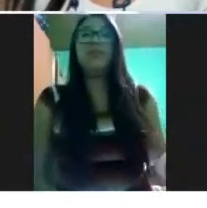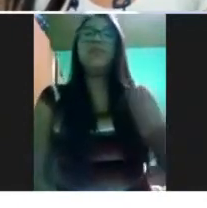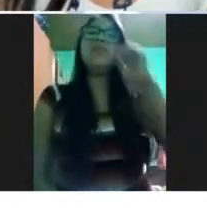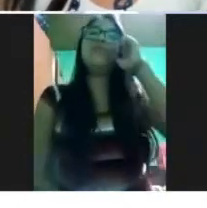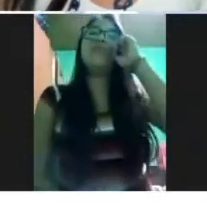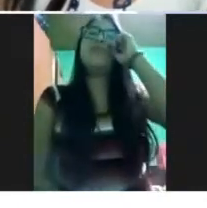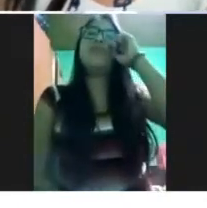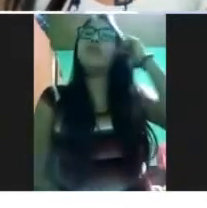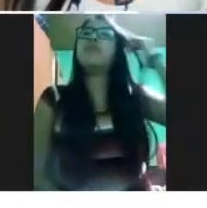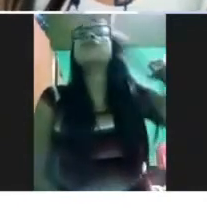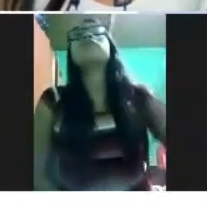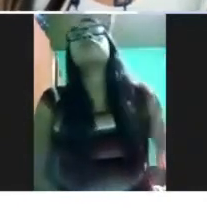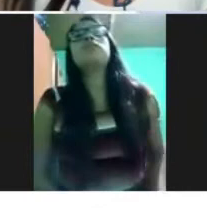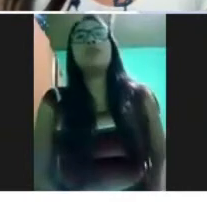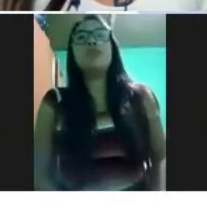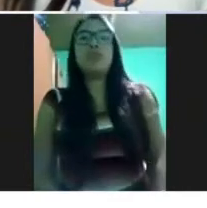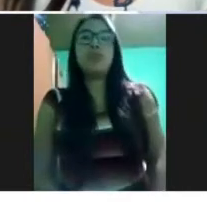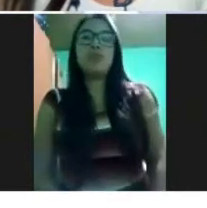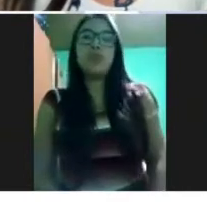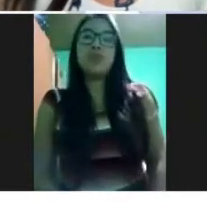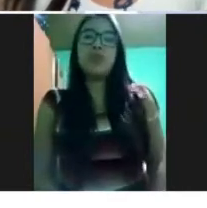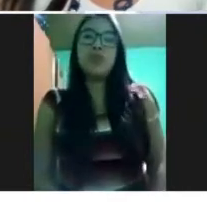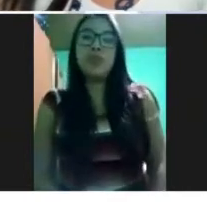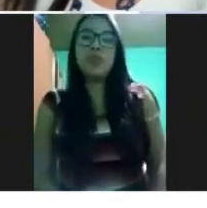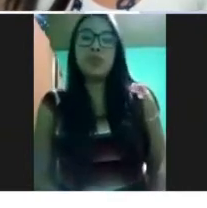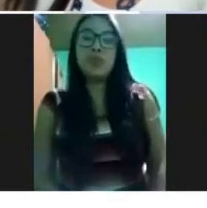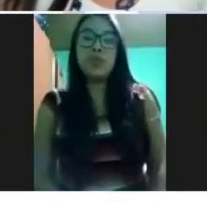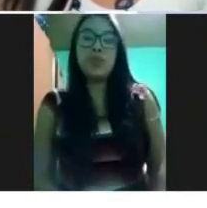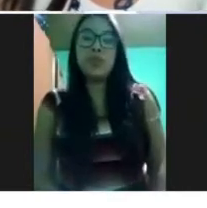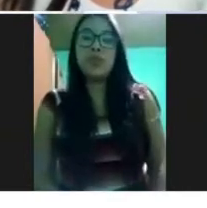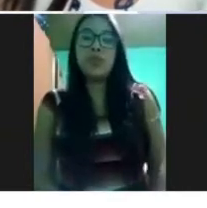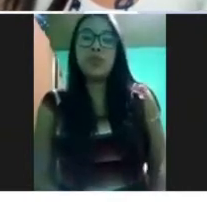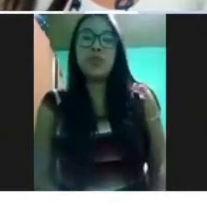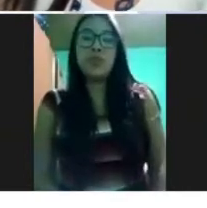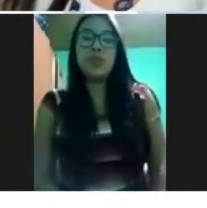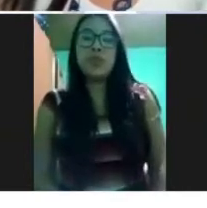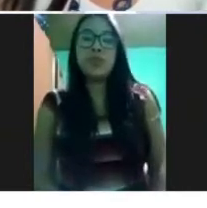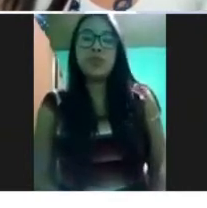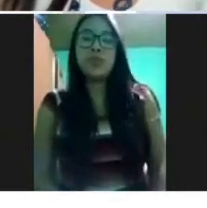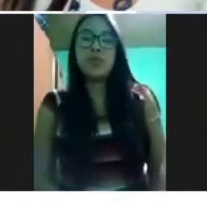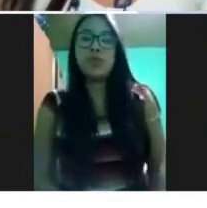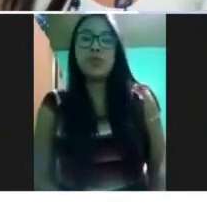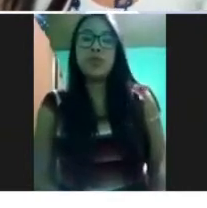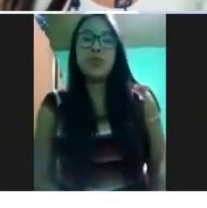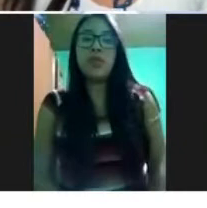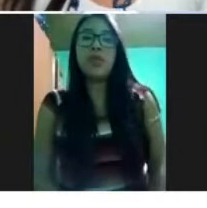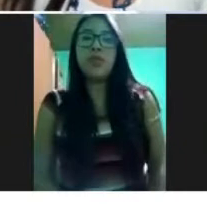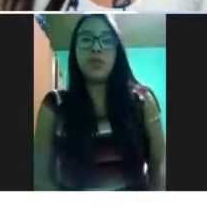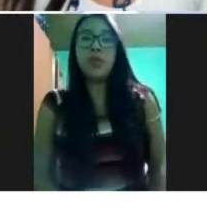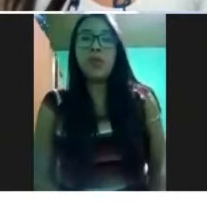como tú lo mencionaste, y pues muchas veces el sistema de salud está tan desabastecido